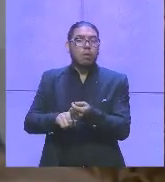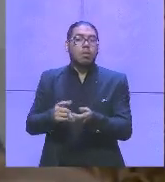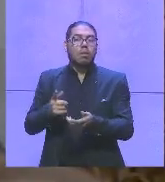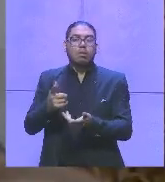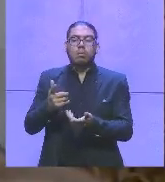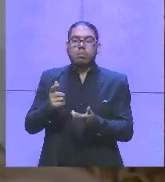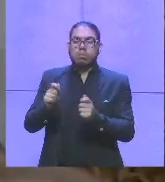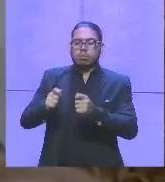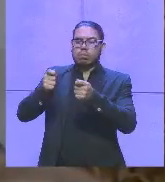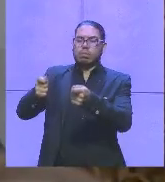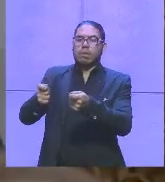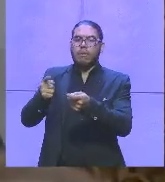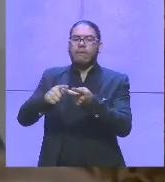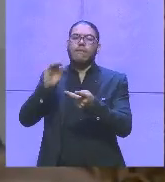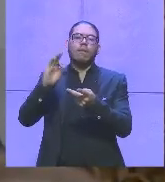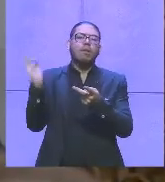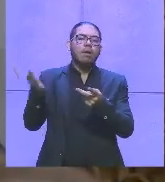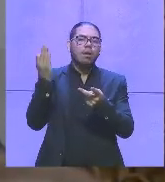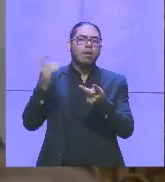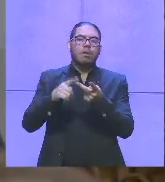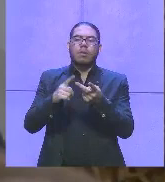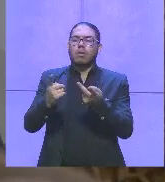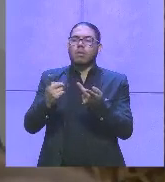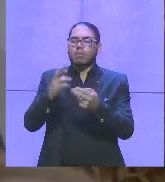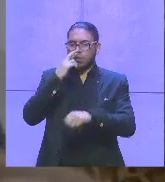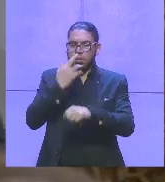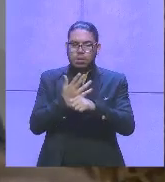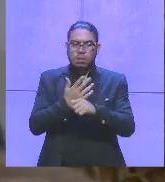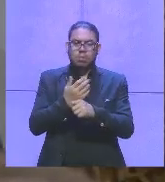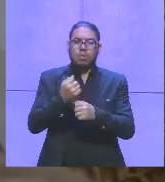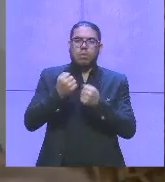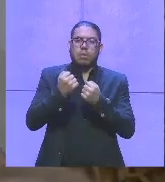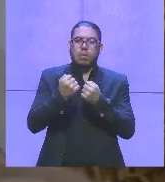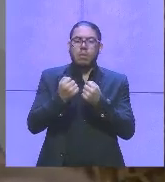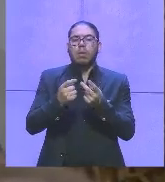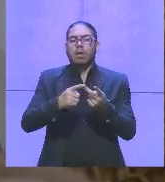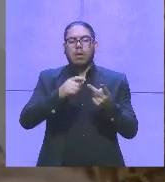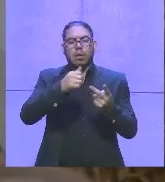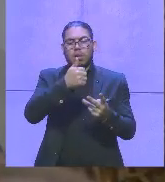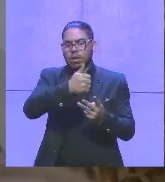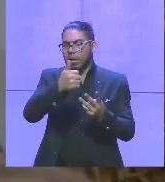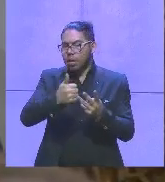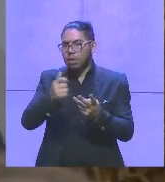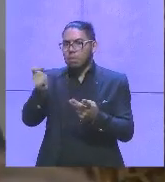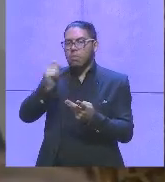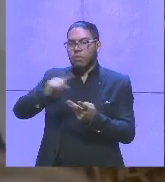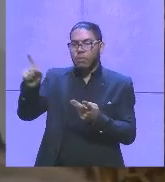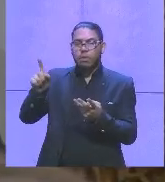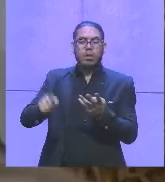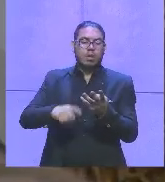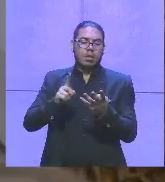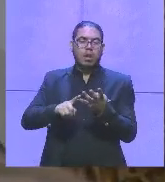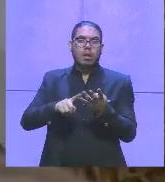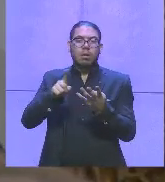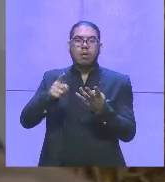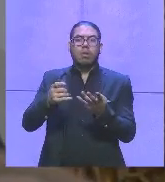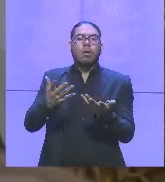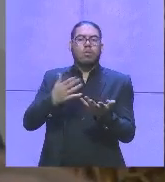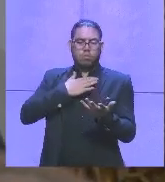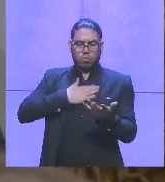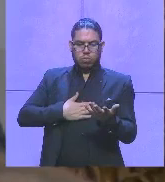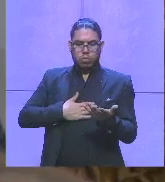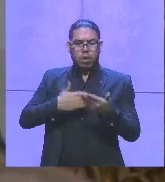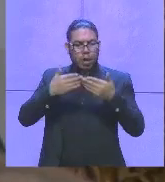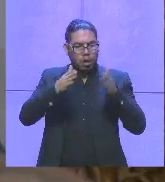poderes, al federalismo, al control de constitucionalidad y convencionalidad, a la justicia abierta a